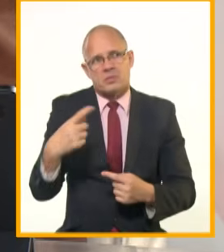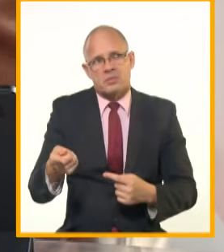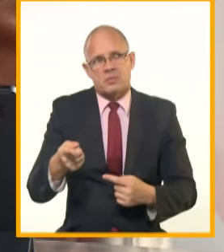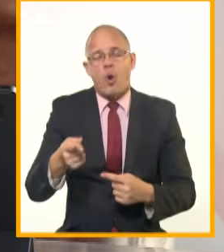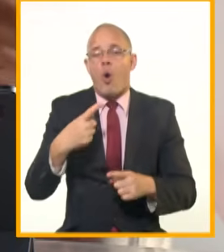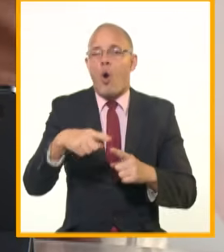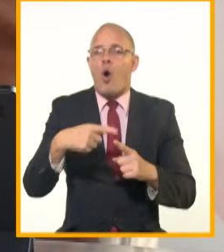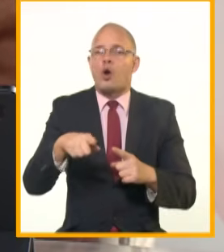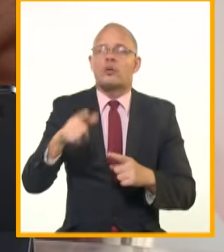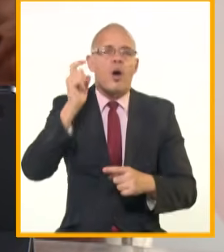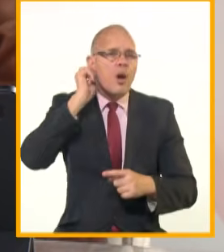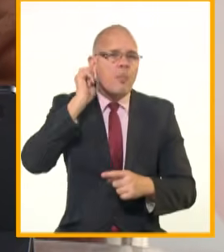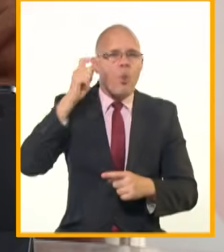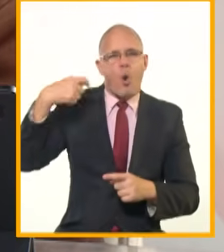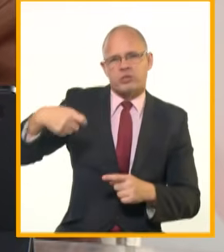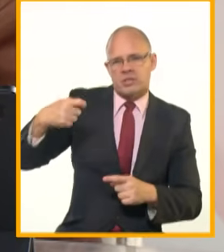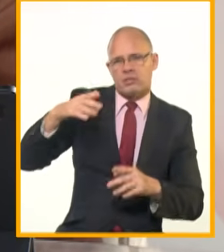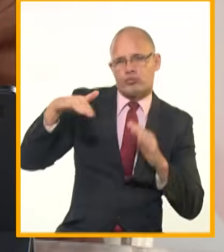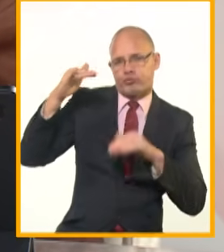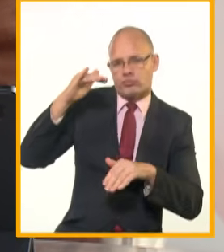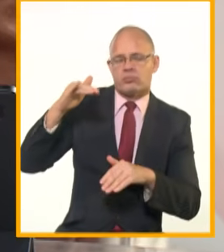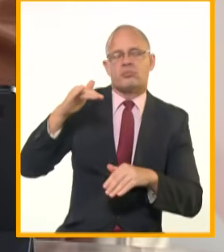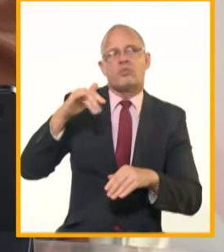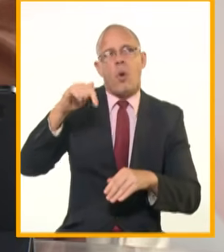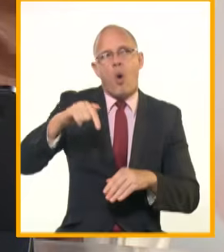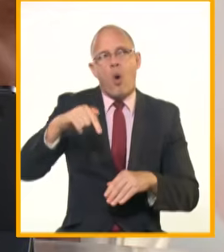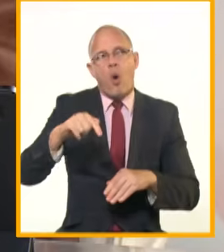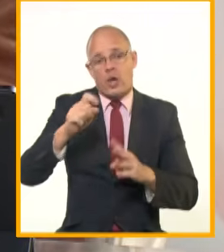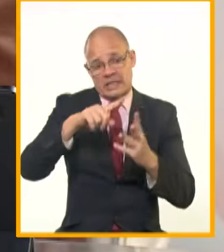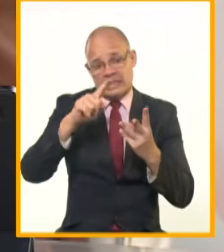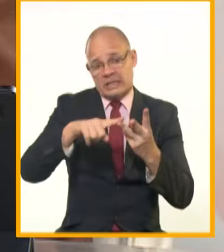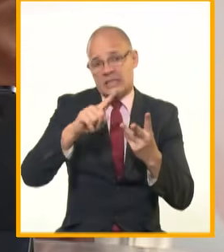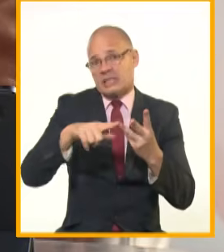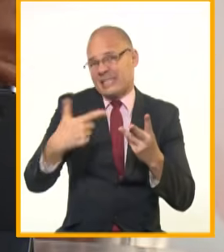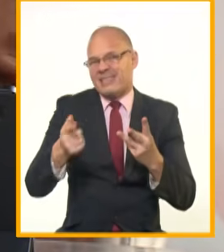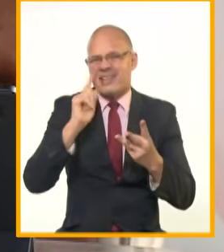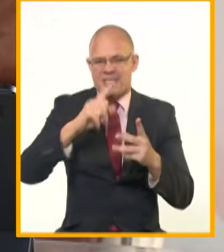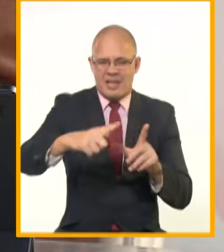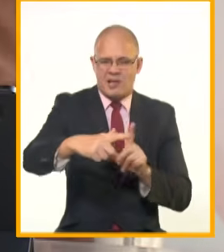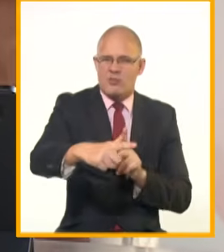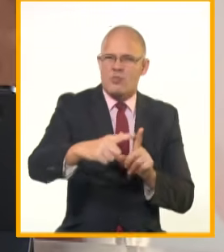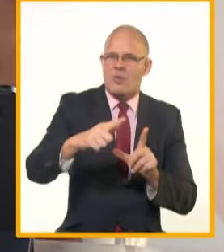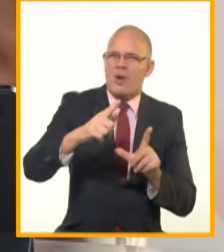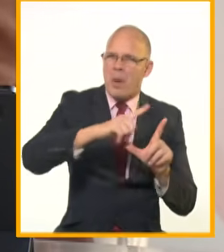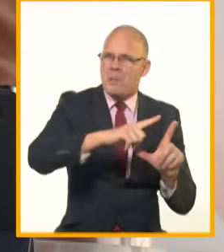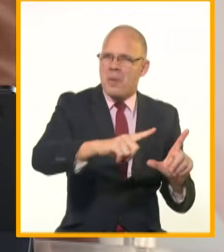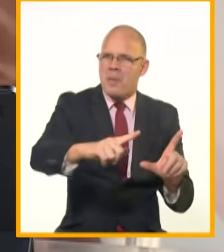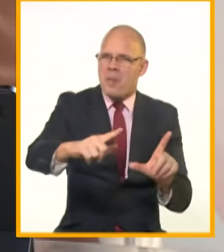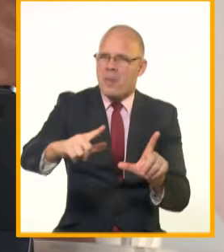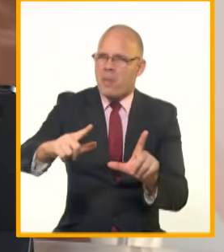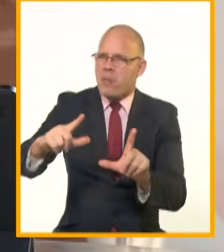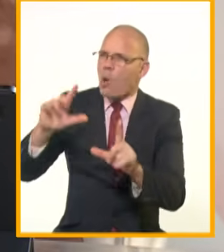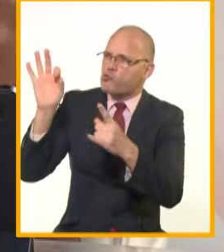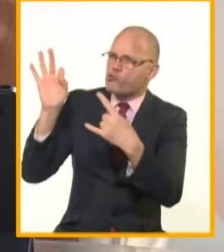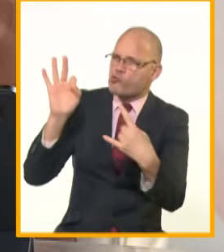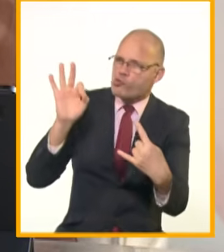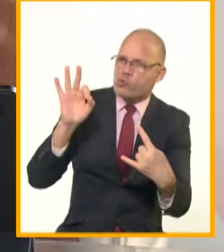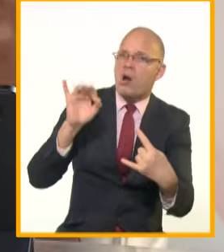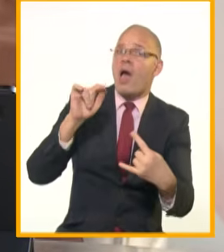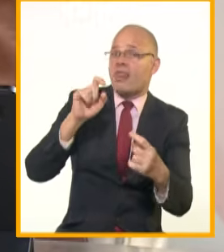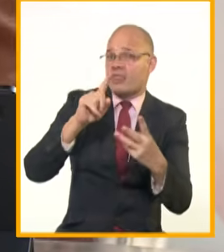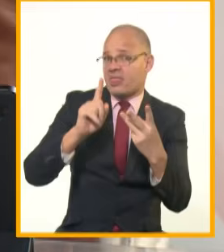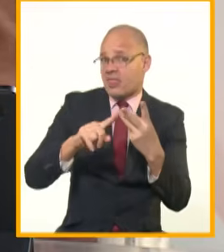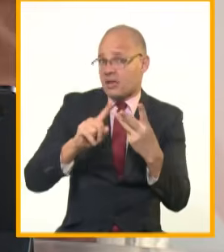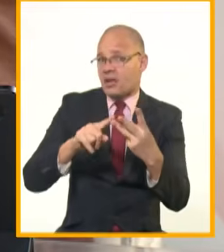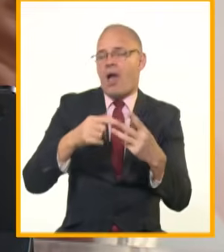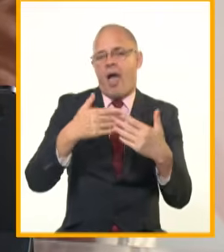fotovoltaico, 3 parques fotovoltaicos este año se inauguraron como parte también del programa del país y parte también del programa nuestro.